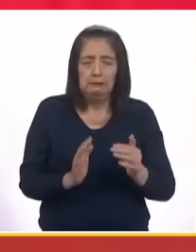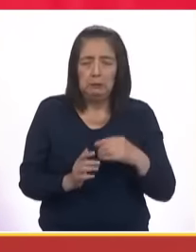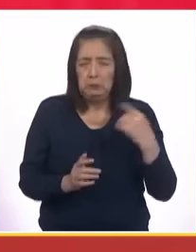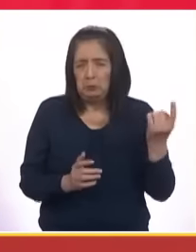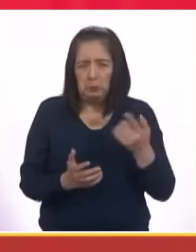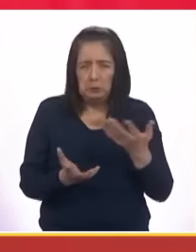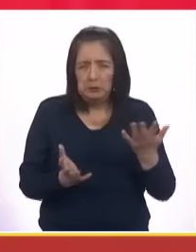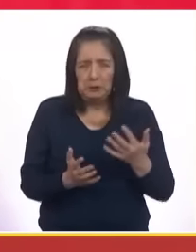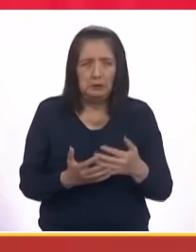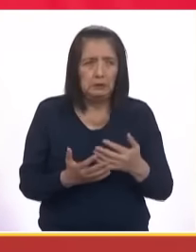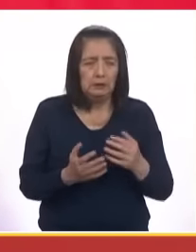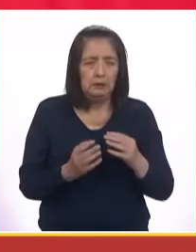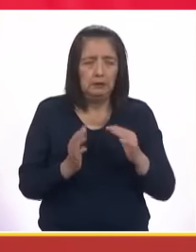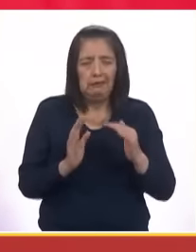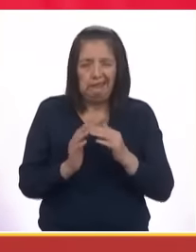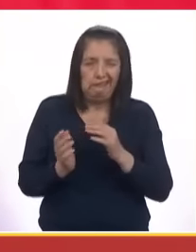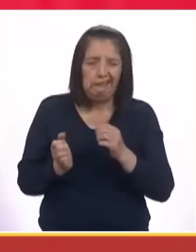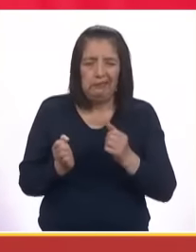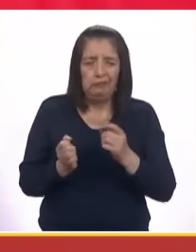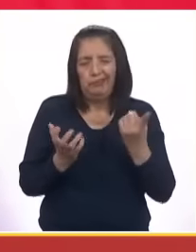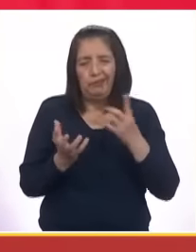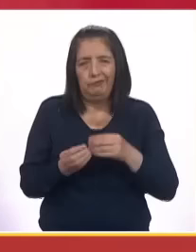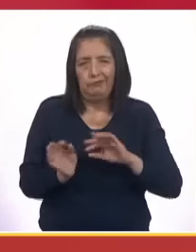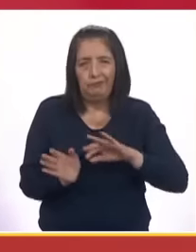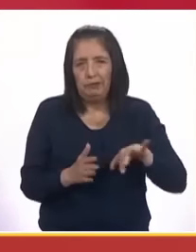todo eso se desvanece.